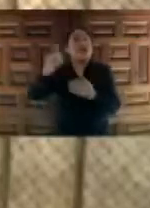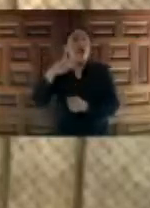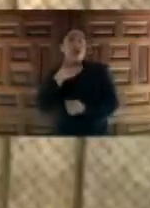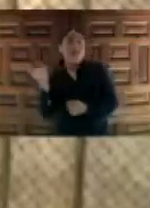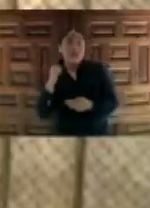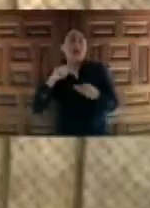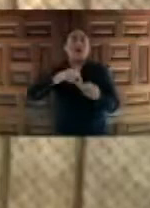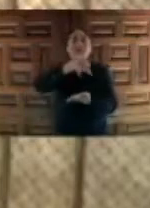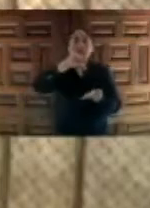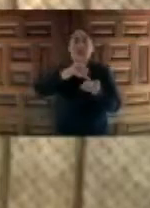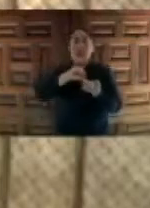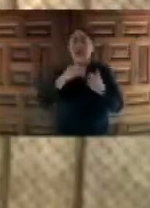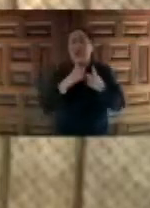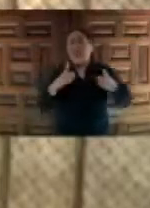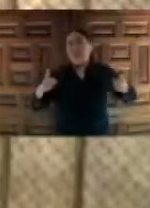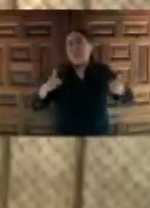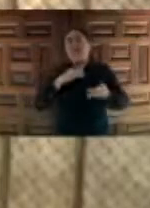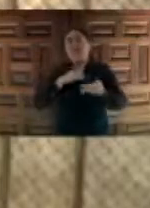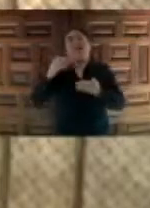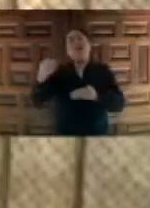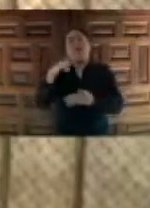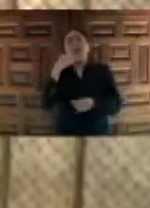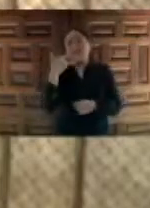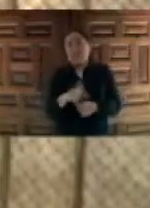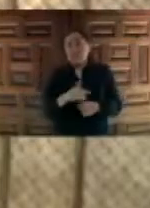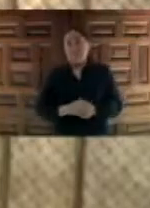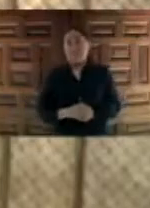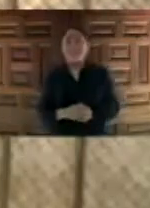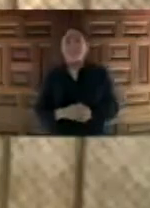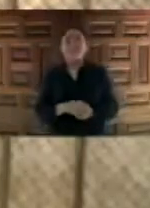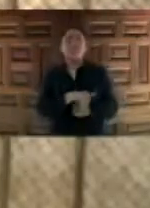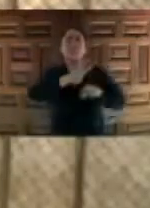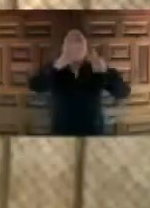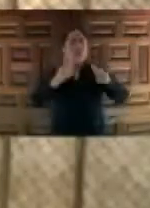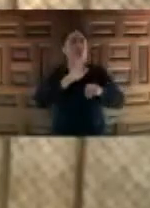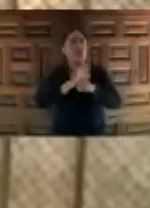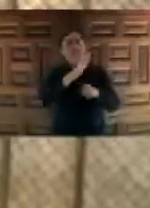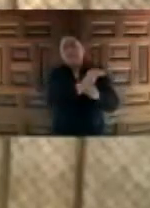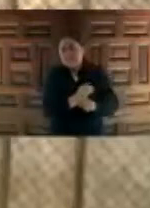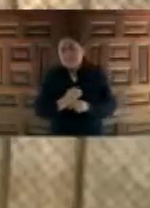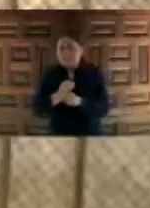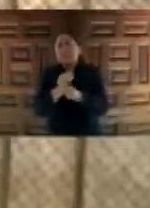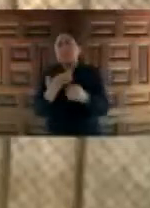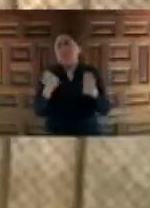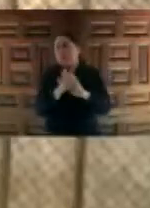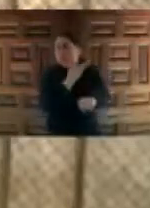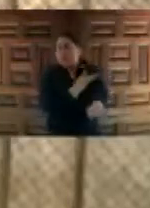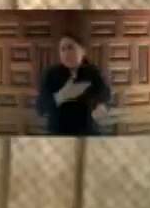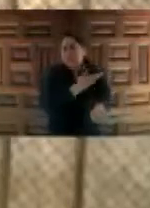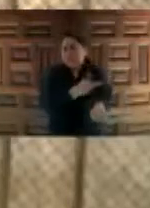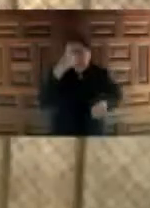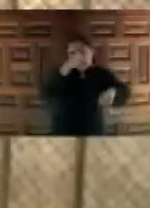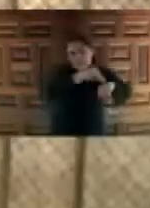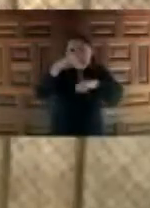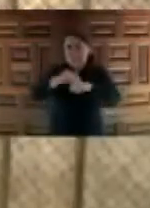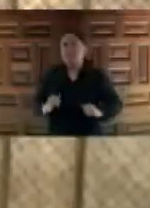en el Centro de Desarrollo Universitario SINDA en Santiago de Chile. Sus temas de investigación son procesos de institucionalización